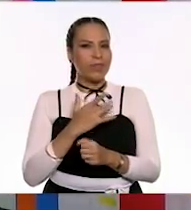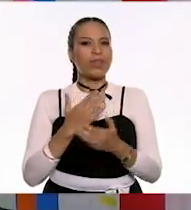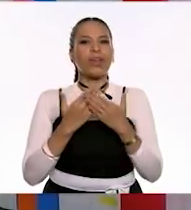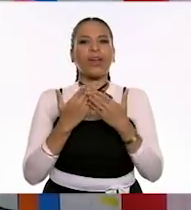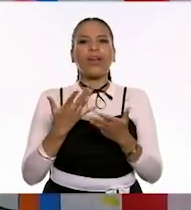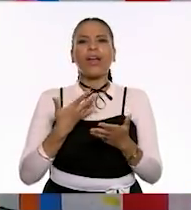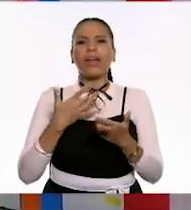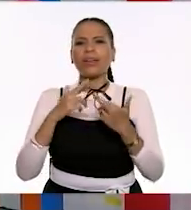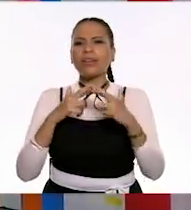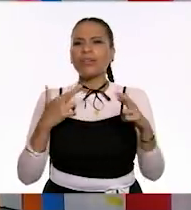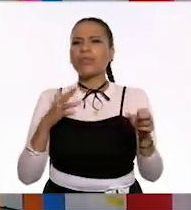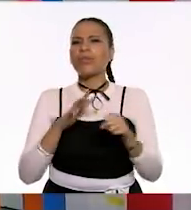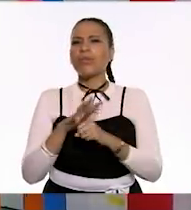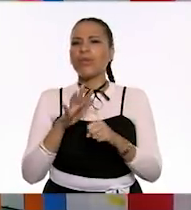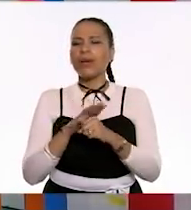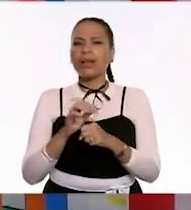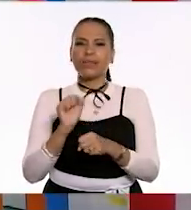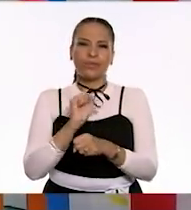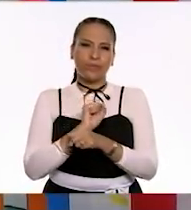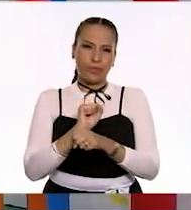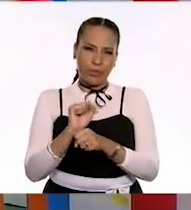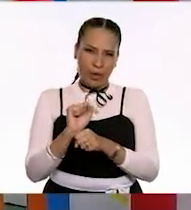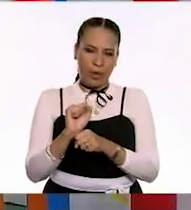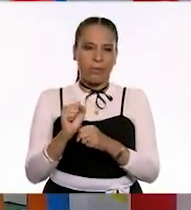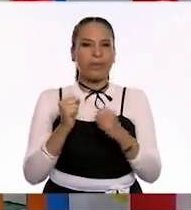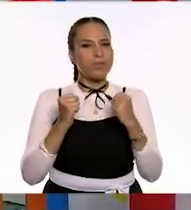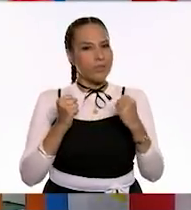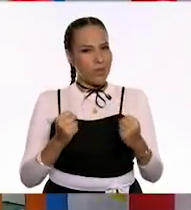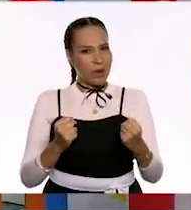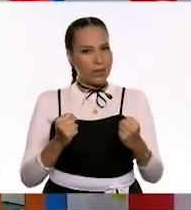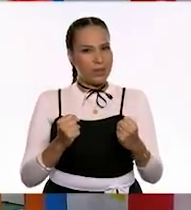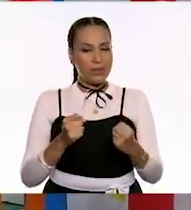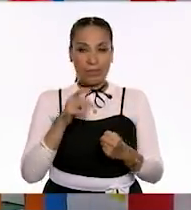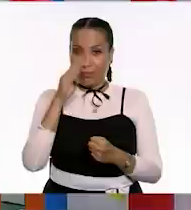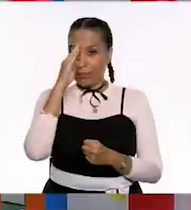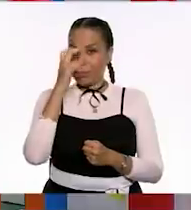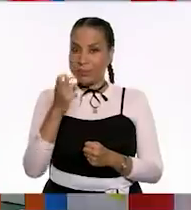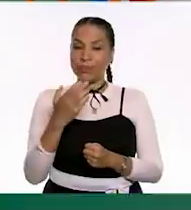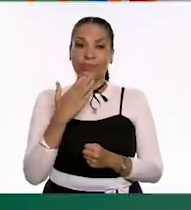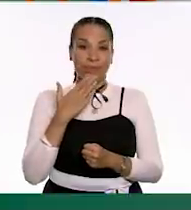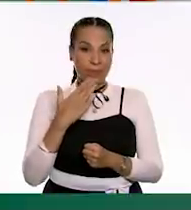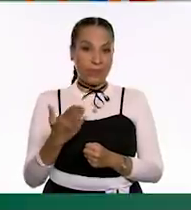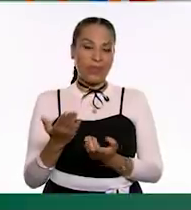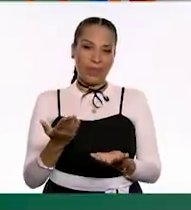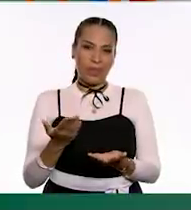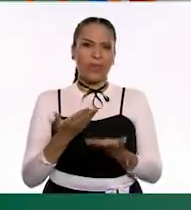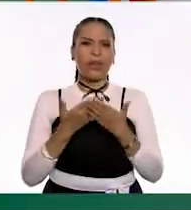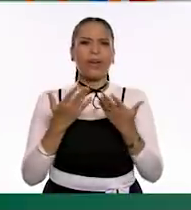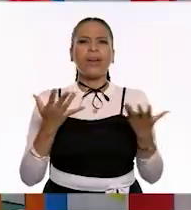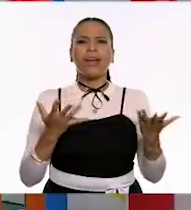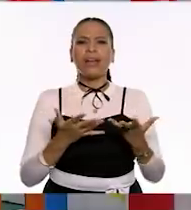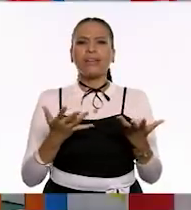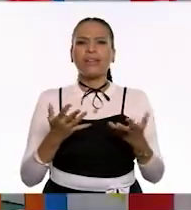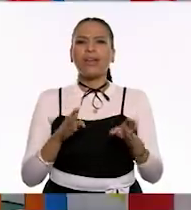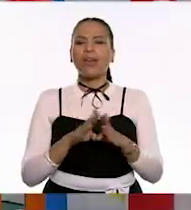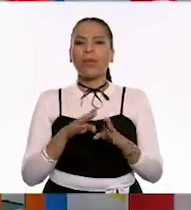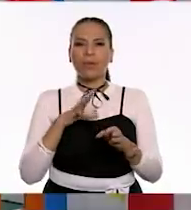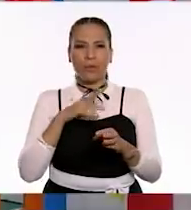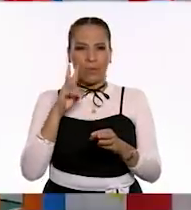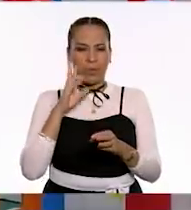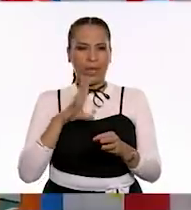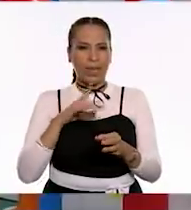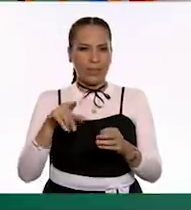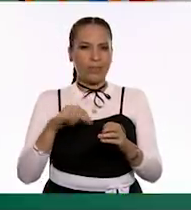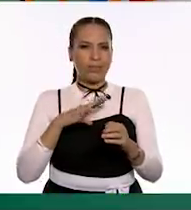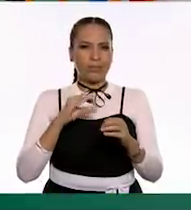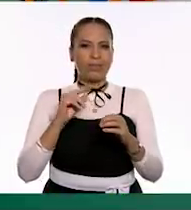a relacionarlos con suaves y fuertes. ¿Te parece, Eric? Ah, muy bien. Y lo vamos a hacer con estos globos que tenemos